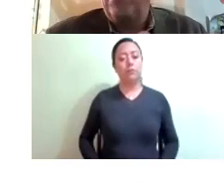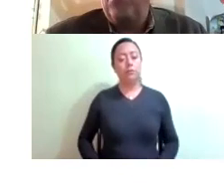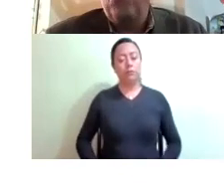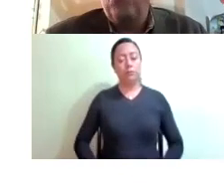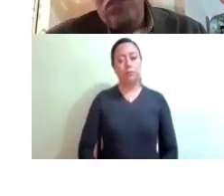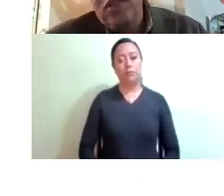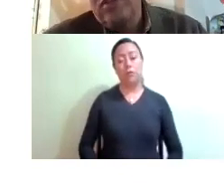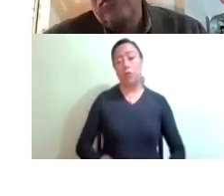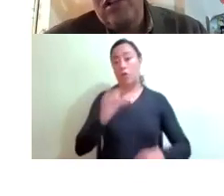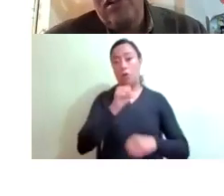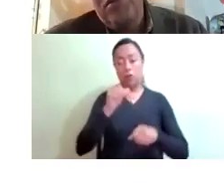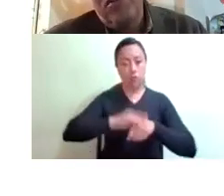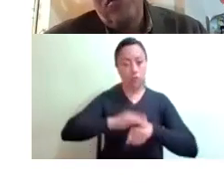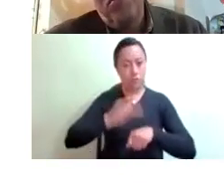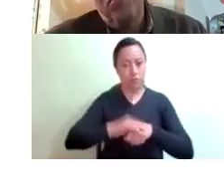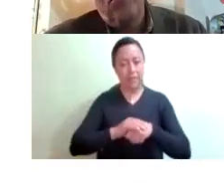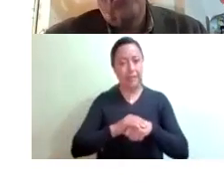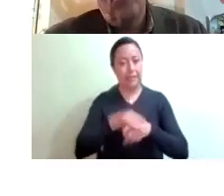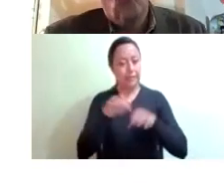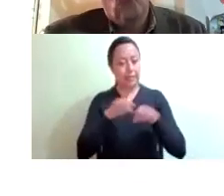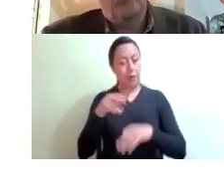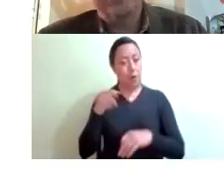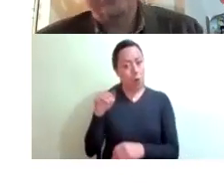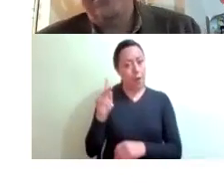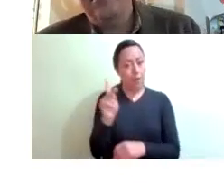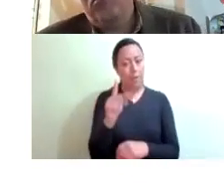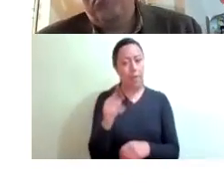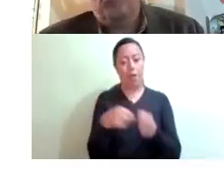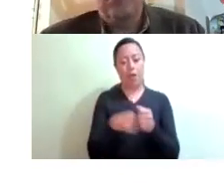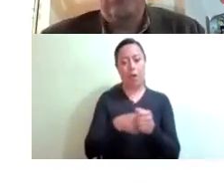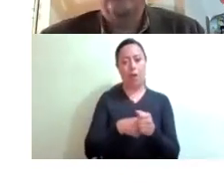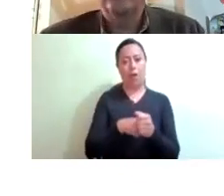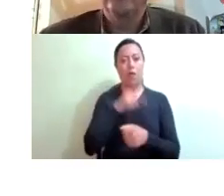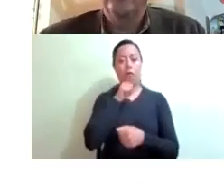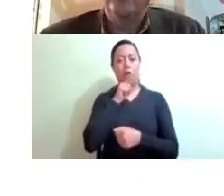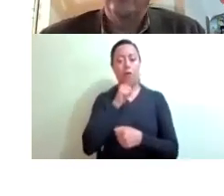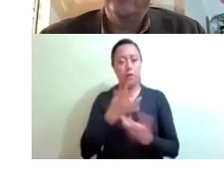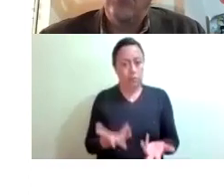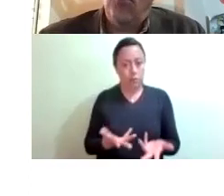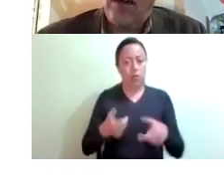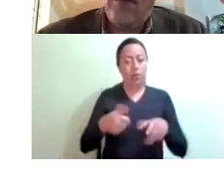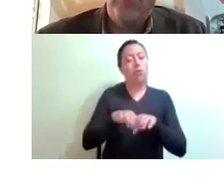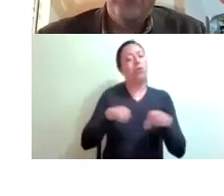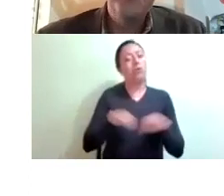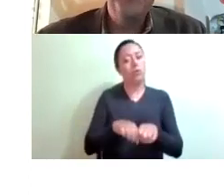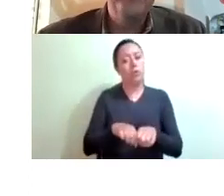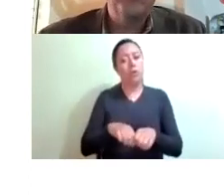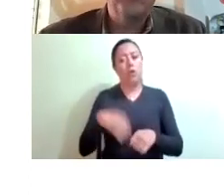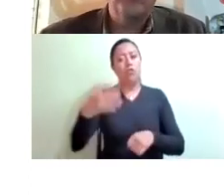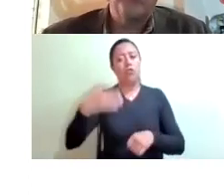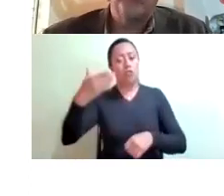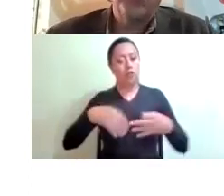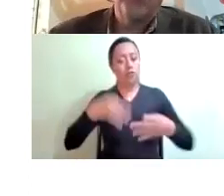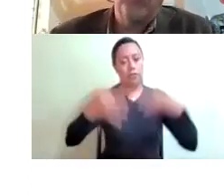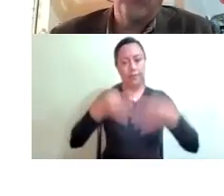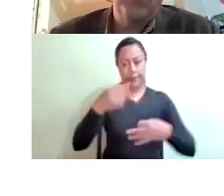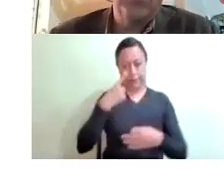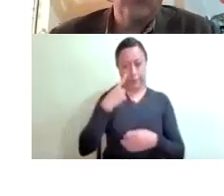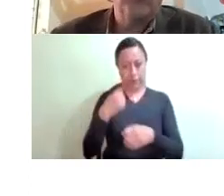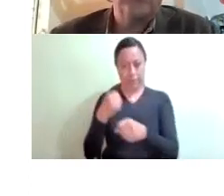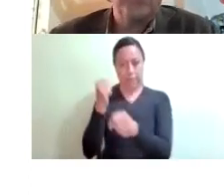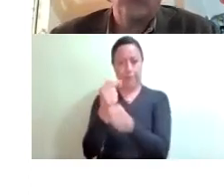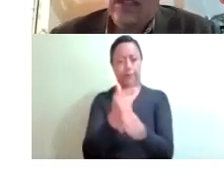el trabajo muy discrecional del Ministerio Público o qué tanto pues ya lo que sigue en el juzgado. Y miren lo que encontramos, por ejemplo,